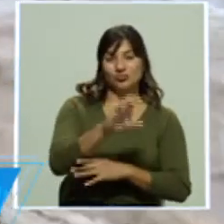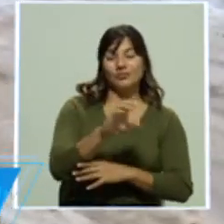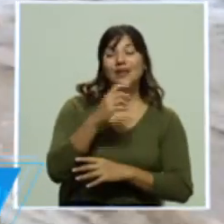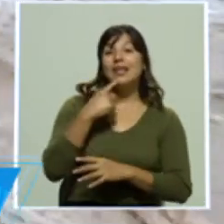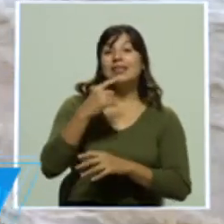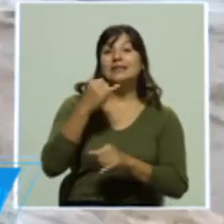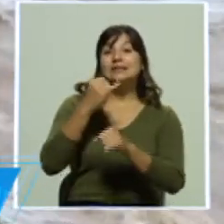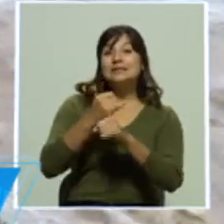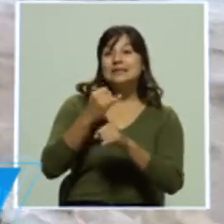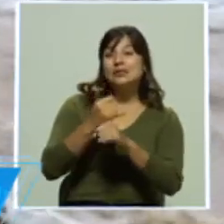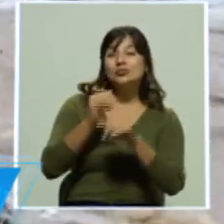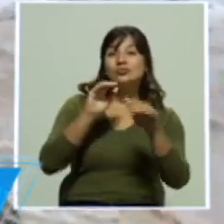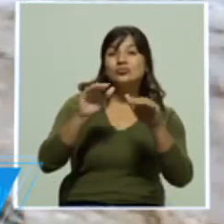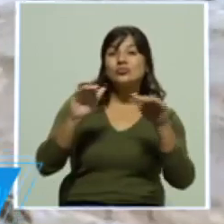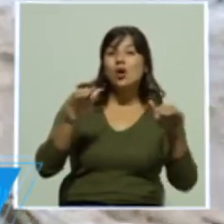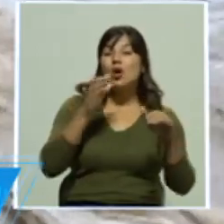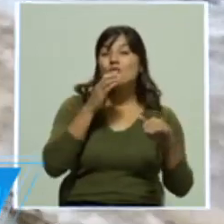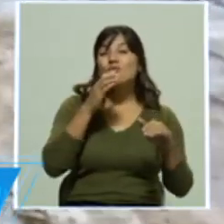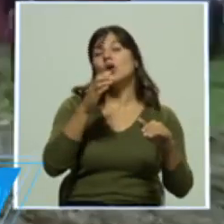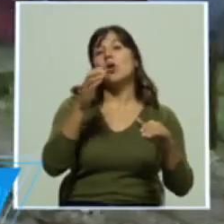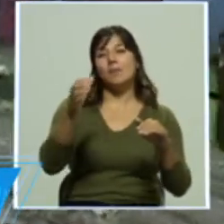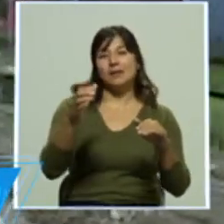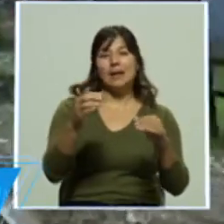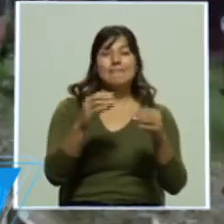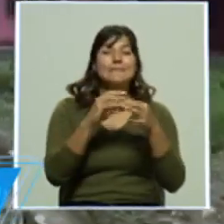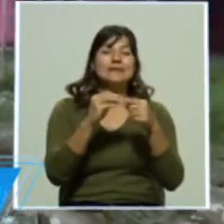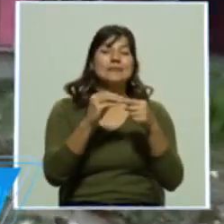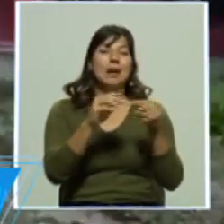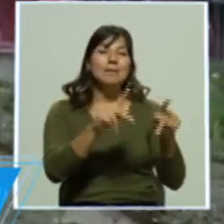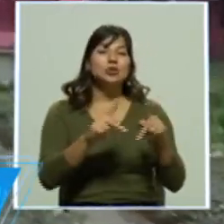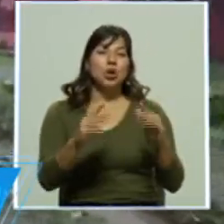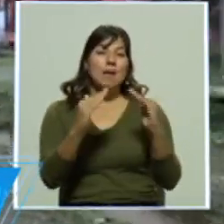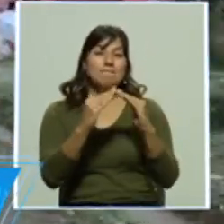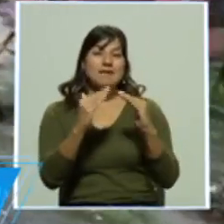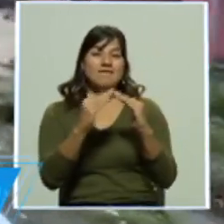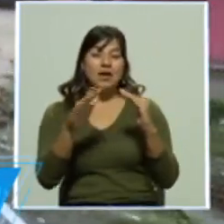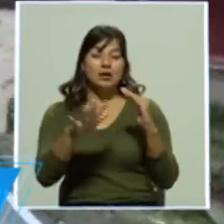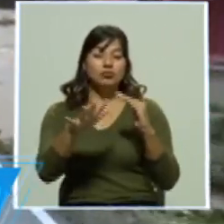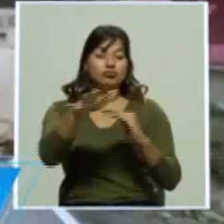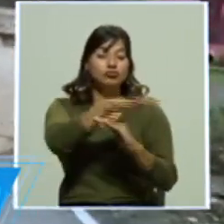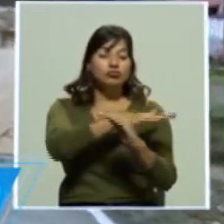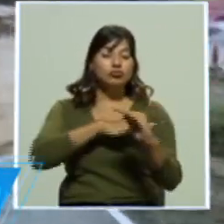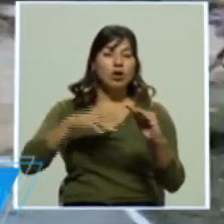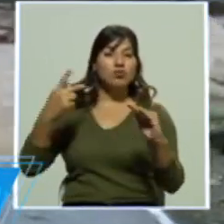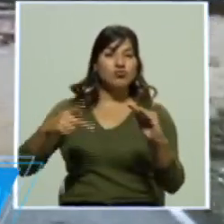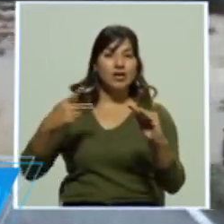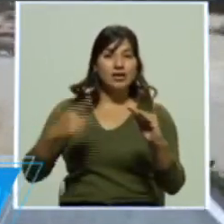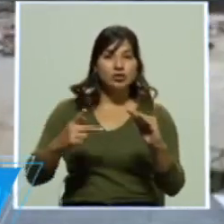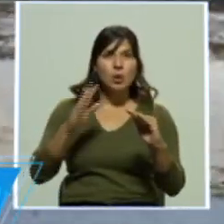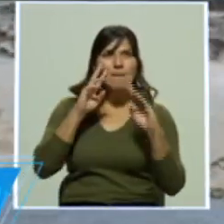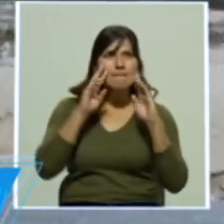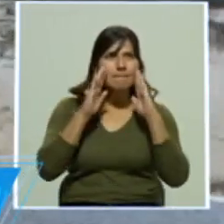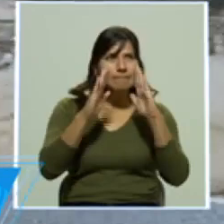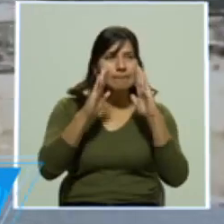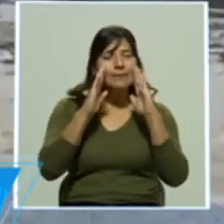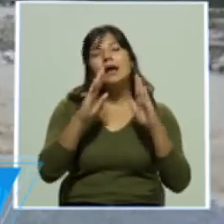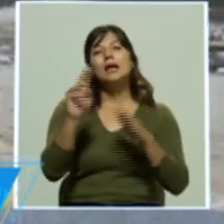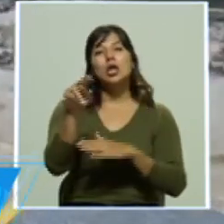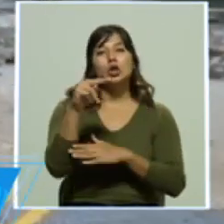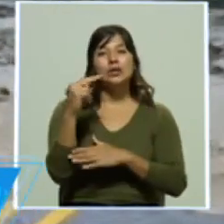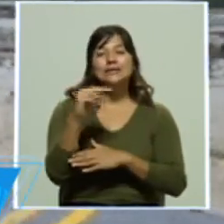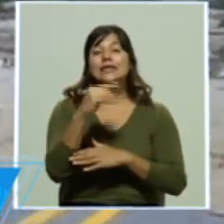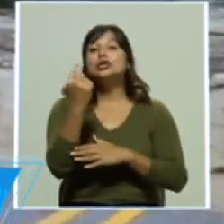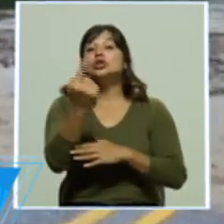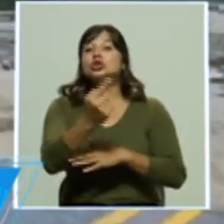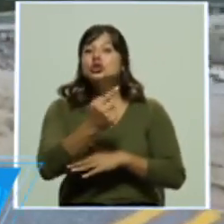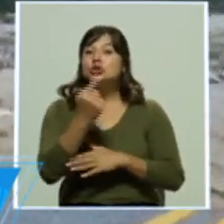la población, principalmente la que habita en zonas de riesgo, mantenerse informada y acatar solamente los mensajes que se difundan de